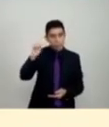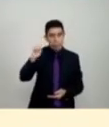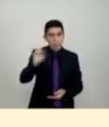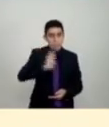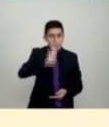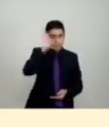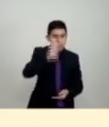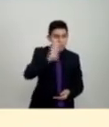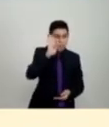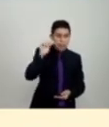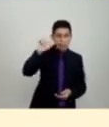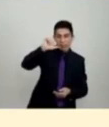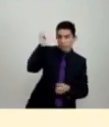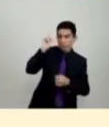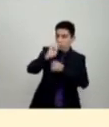sociedad.